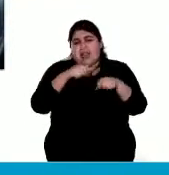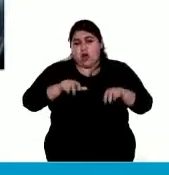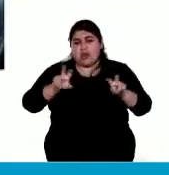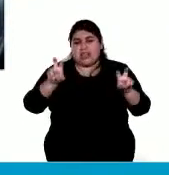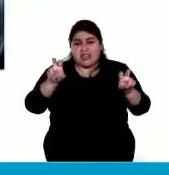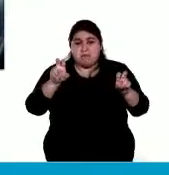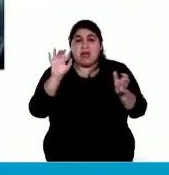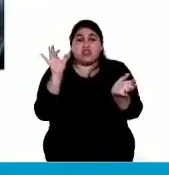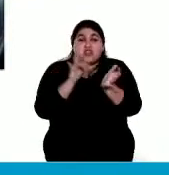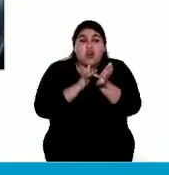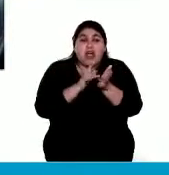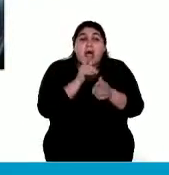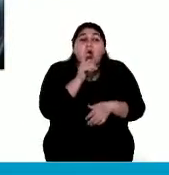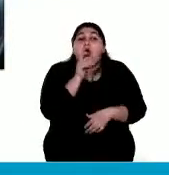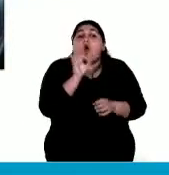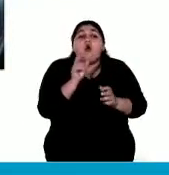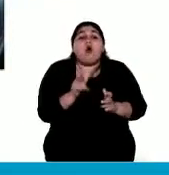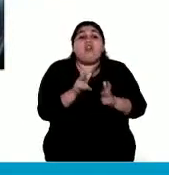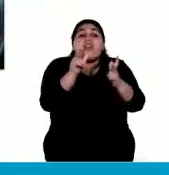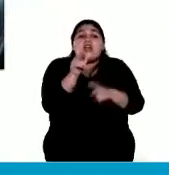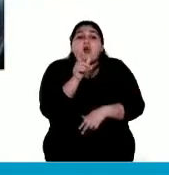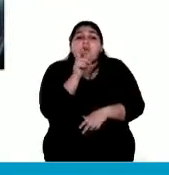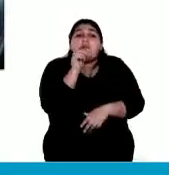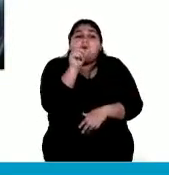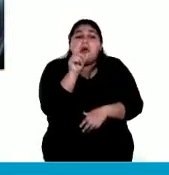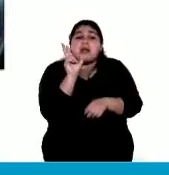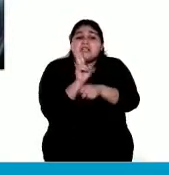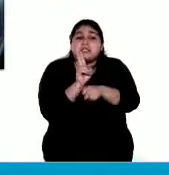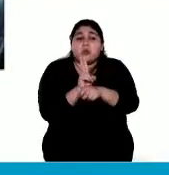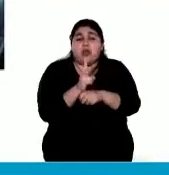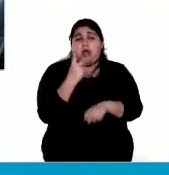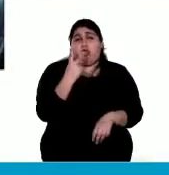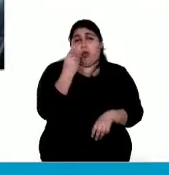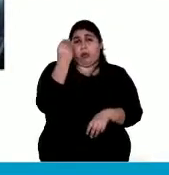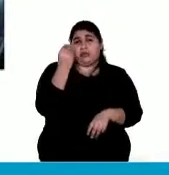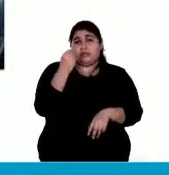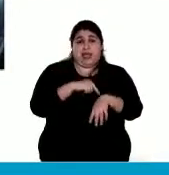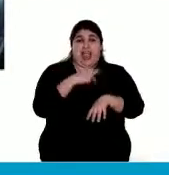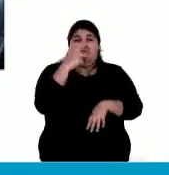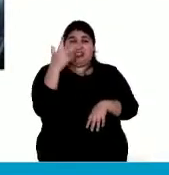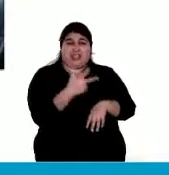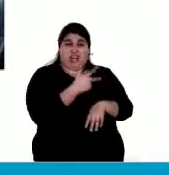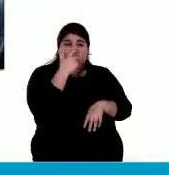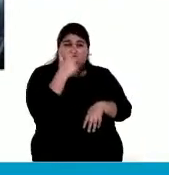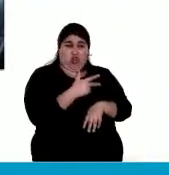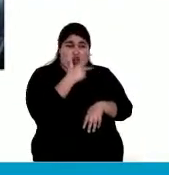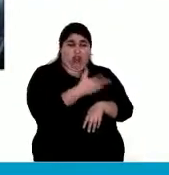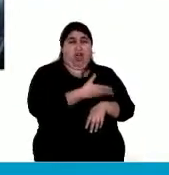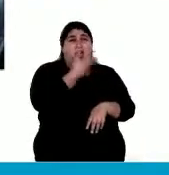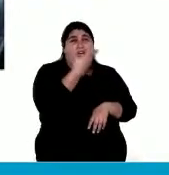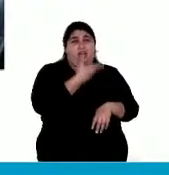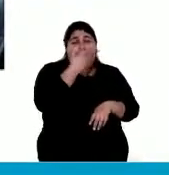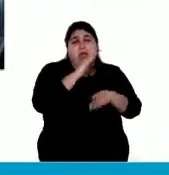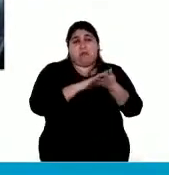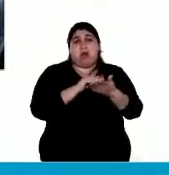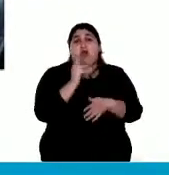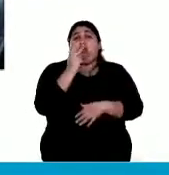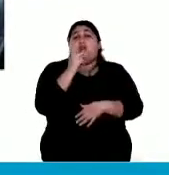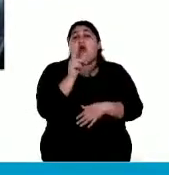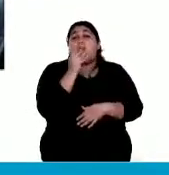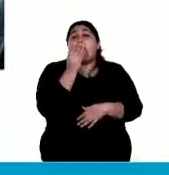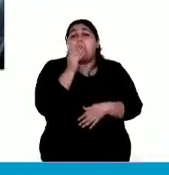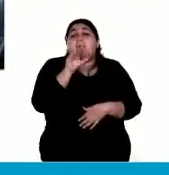2. 2 menciones en 3 horas de discurso. Pero además, 2 menciones que no